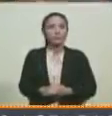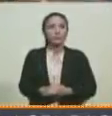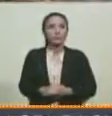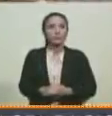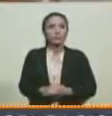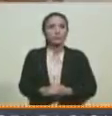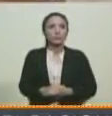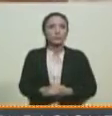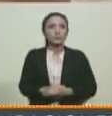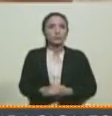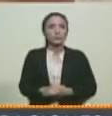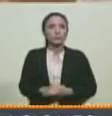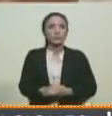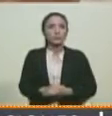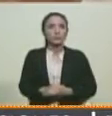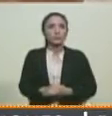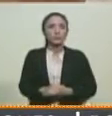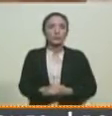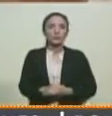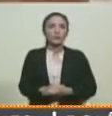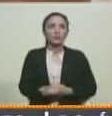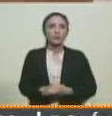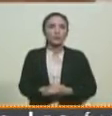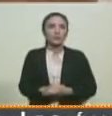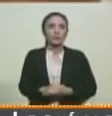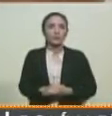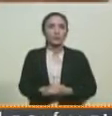Así yo aspiro que avancemos, camarada,